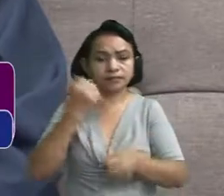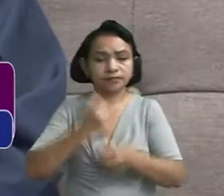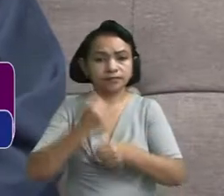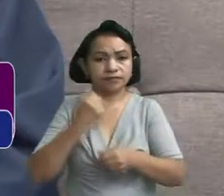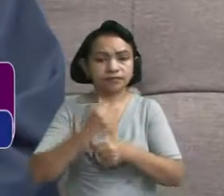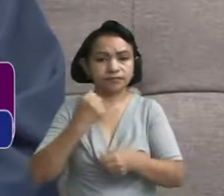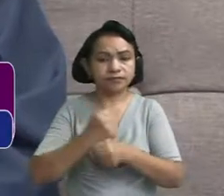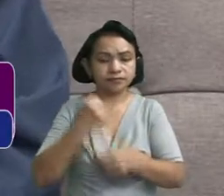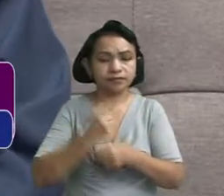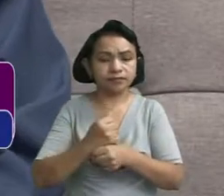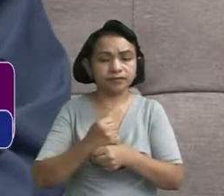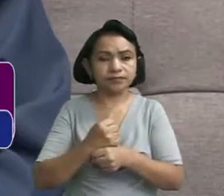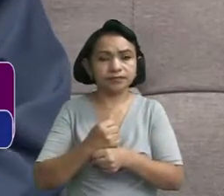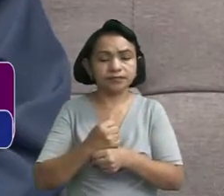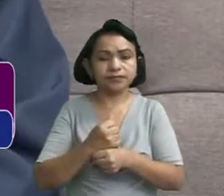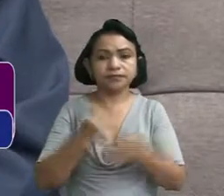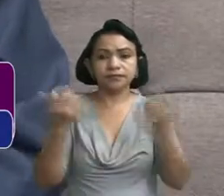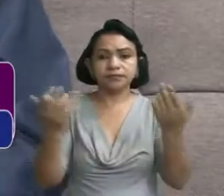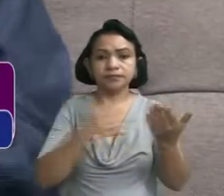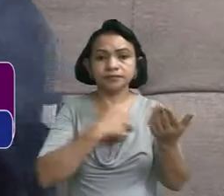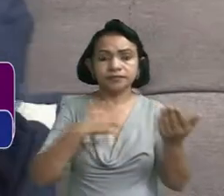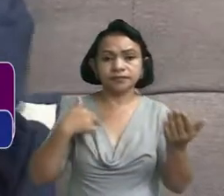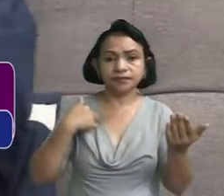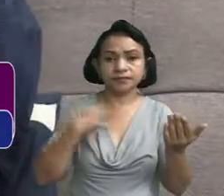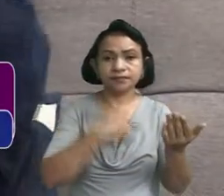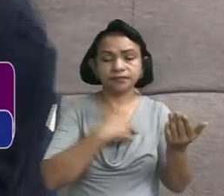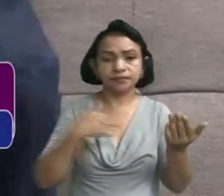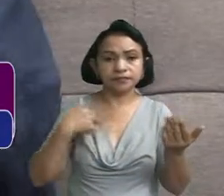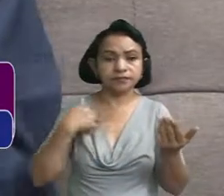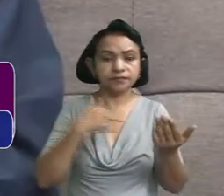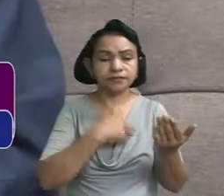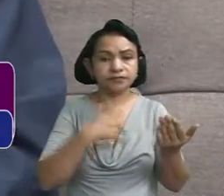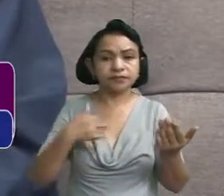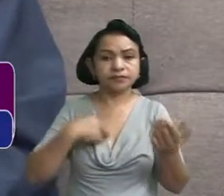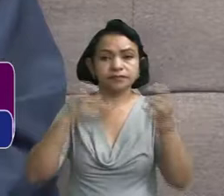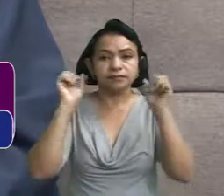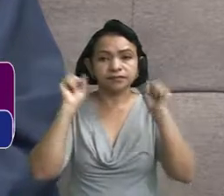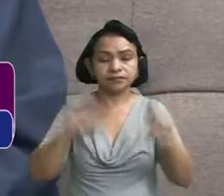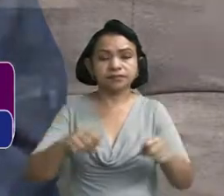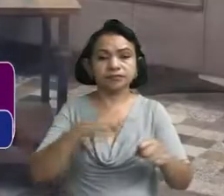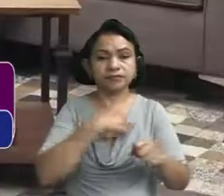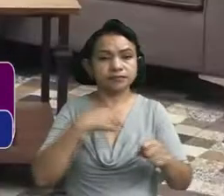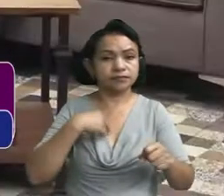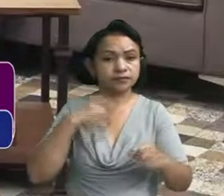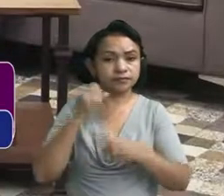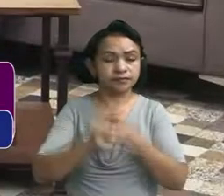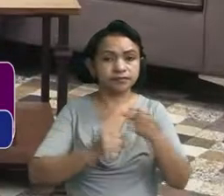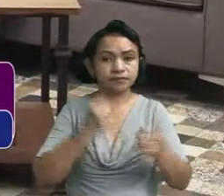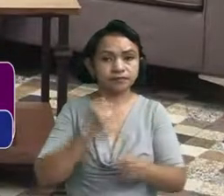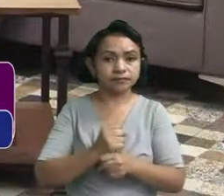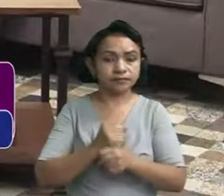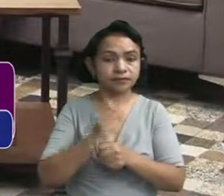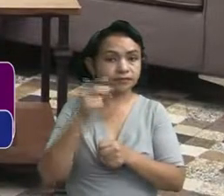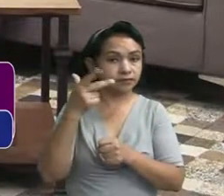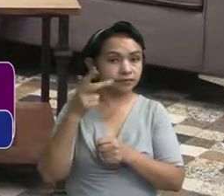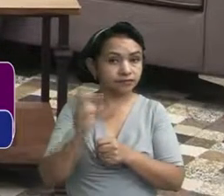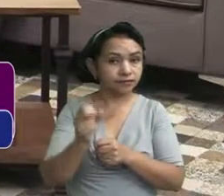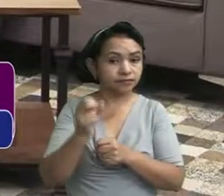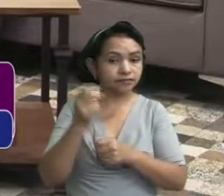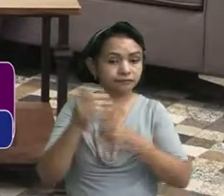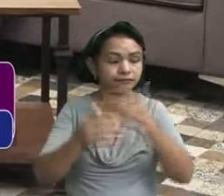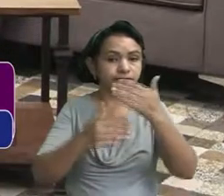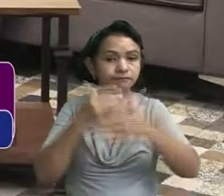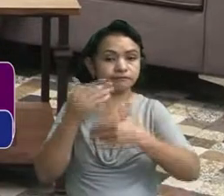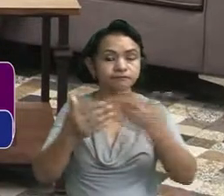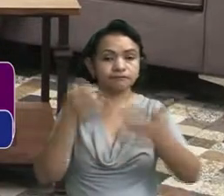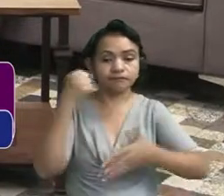que hemos hecho después, a partir del 2007, es consolidar o darle continuidad a lo que logramos en los años 80. Y en ese proceso también es una